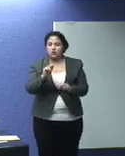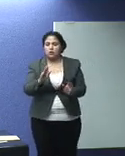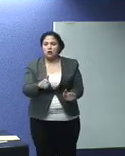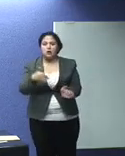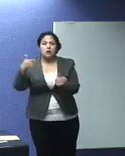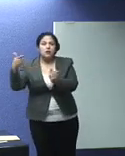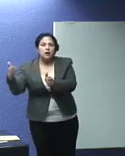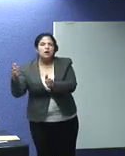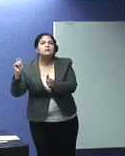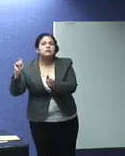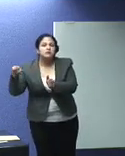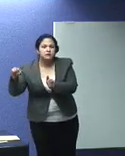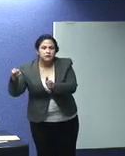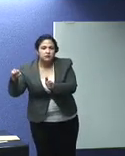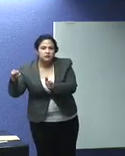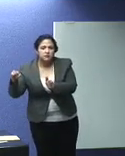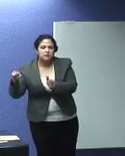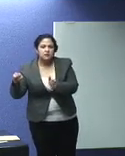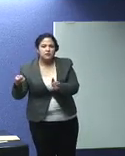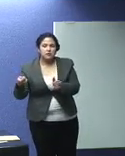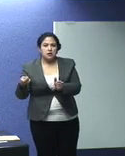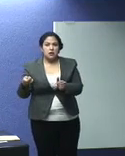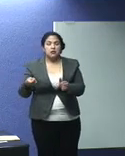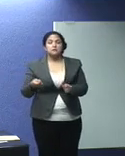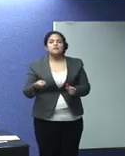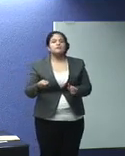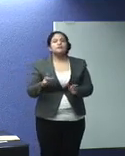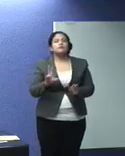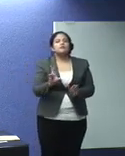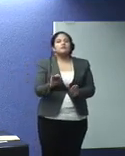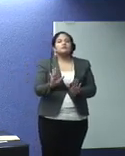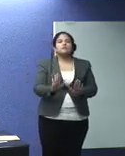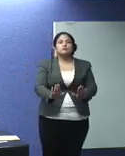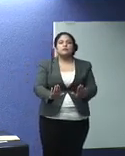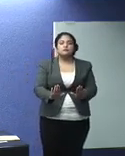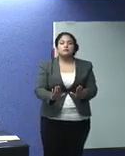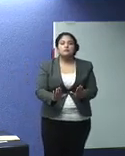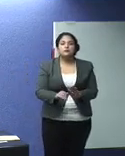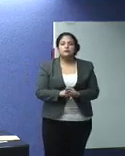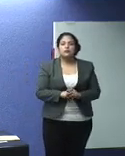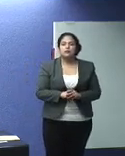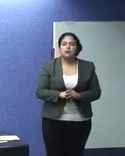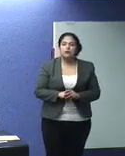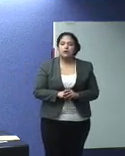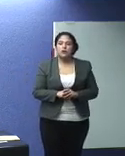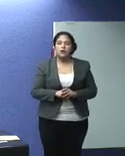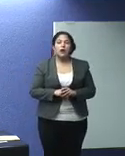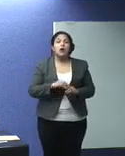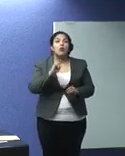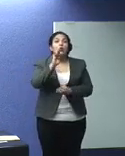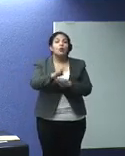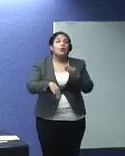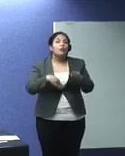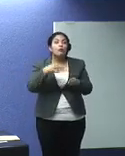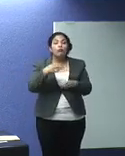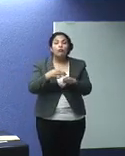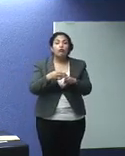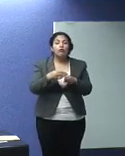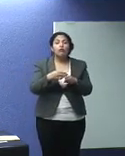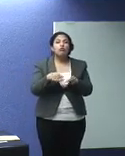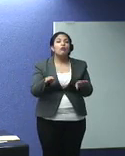de la persona o con una cuestión sobrenatural, sino tiene que ver con que el mundo está pensado para